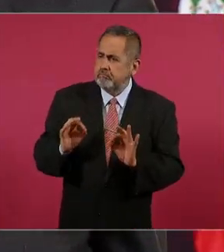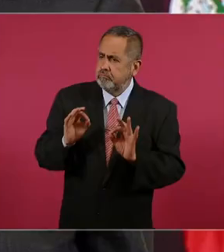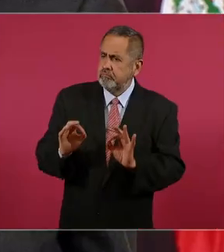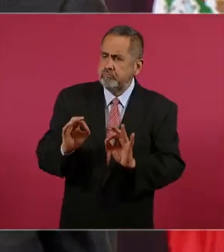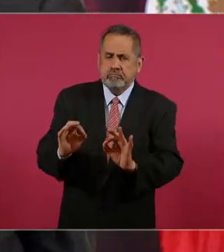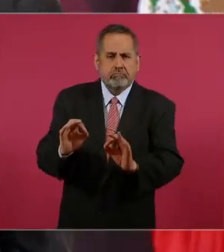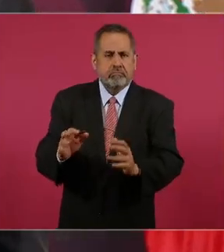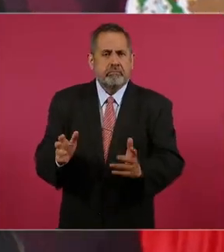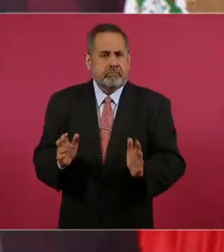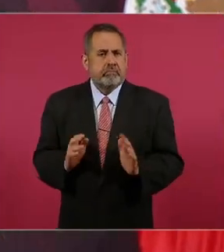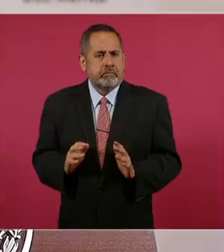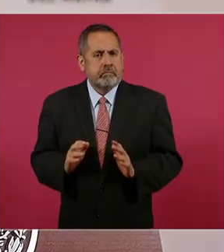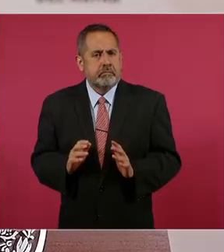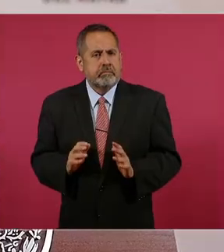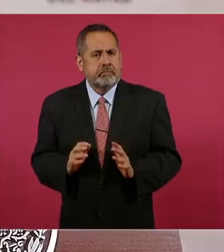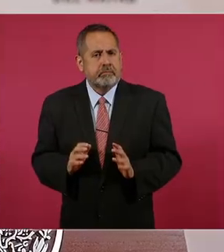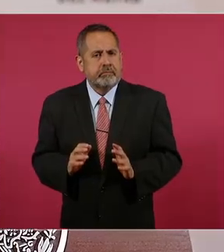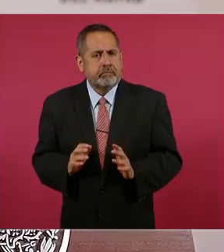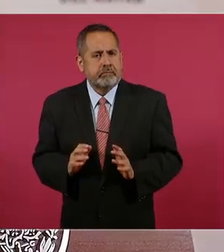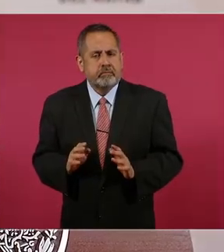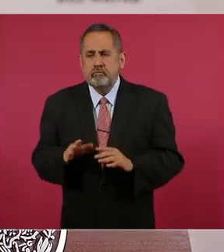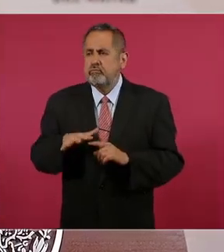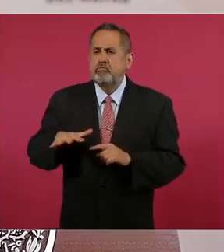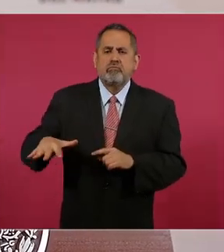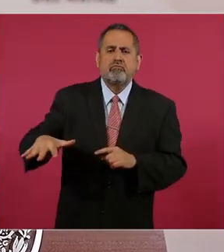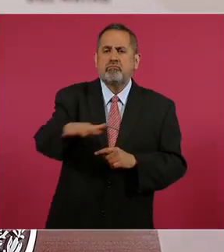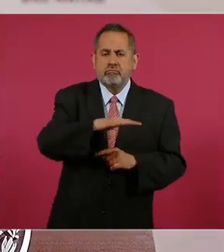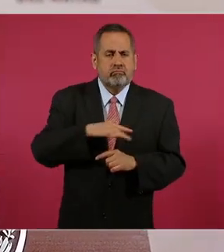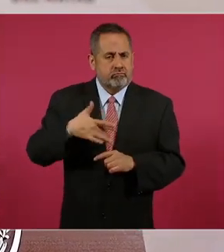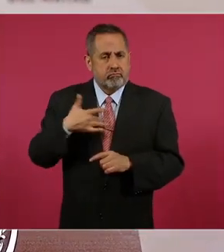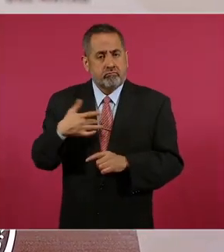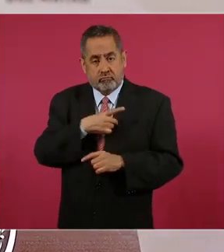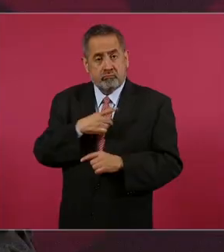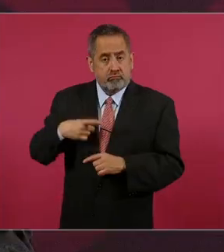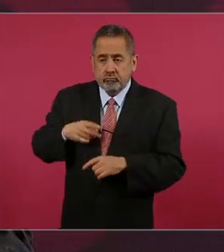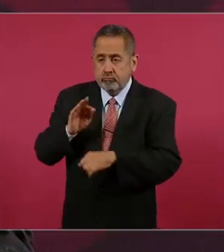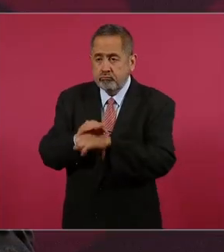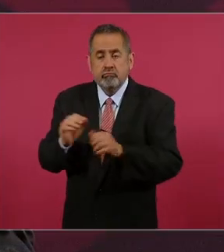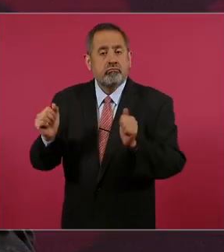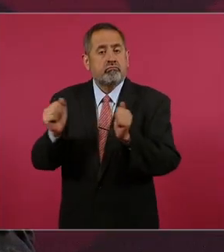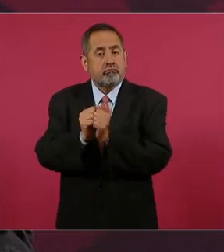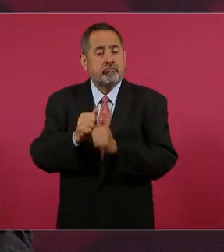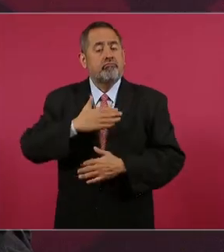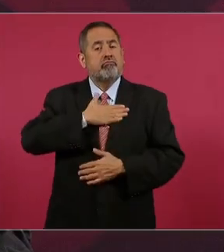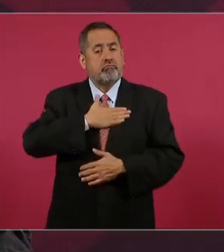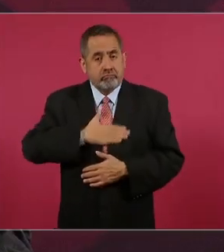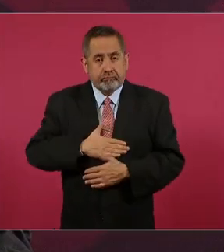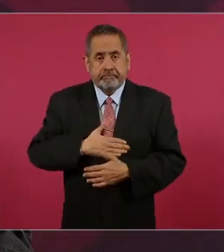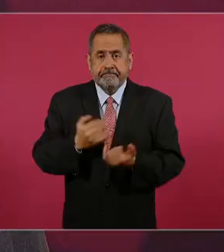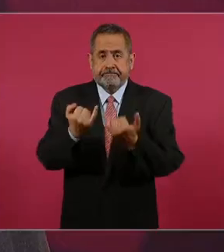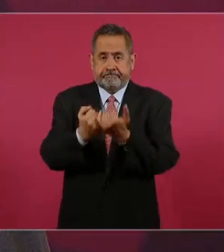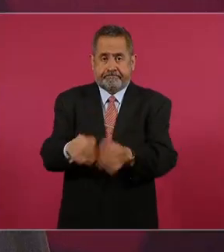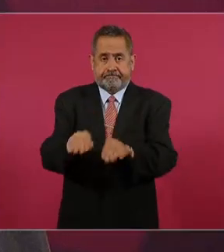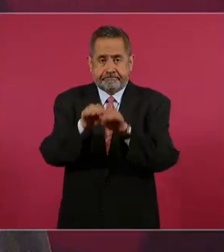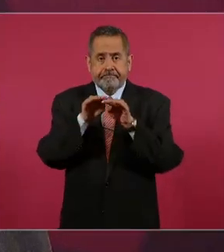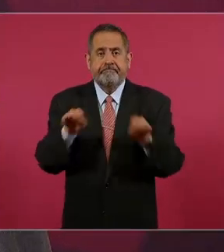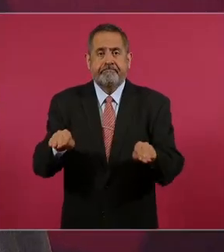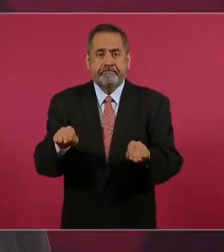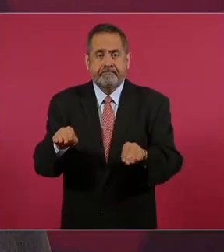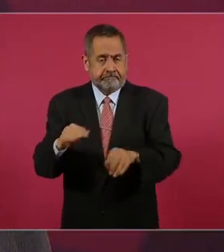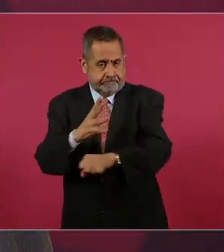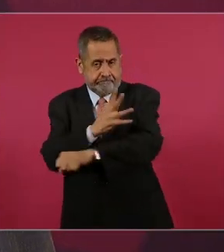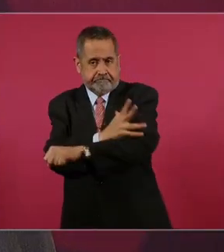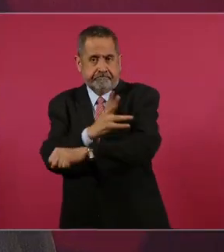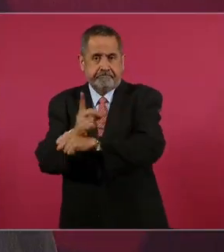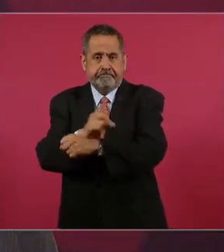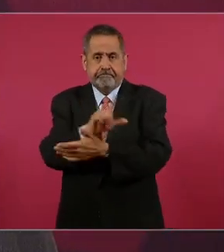en un ambiente de justicia, de legalidad,